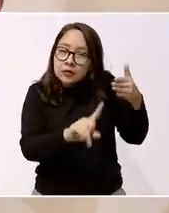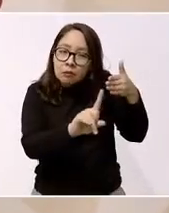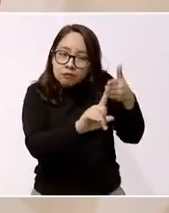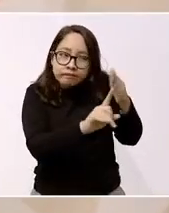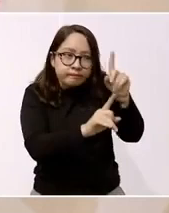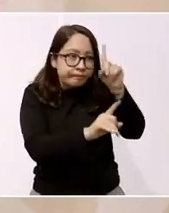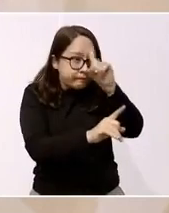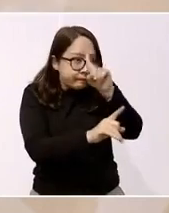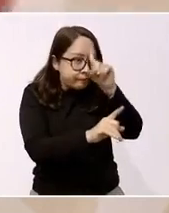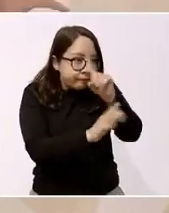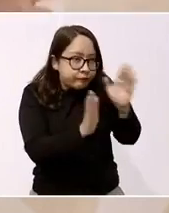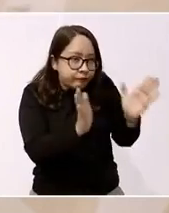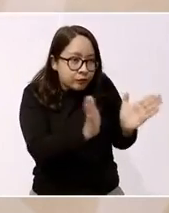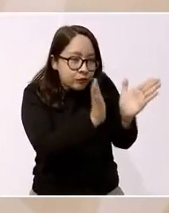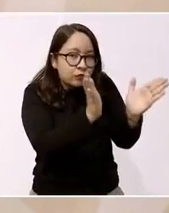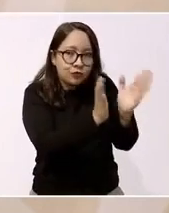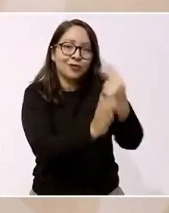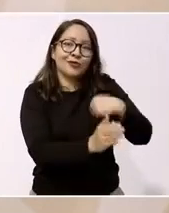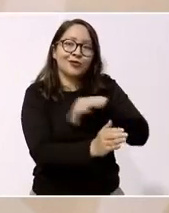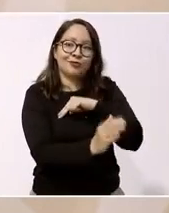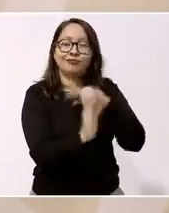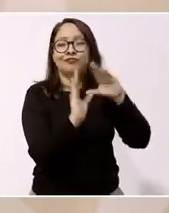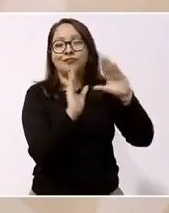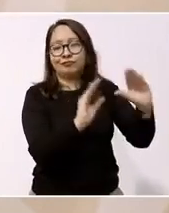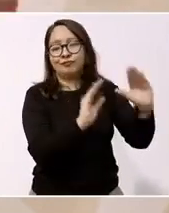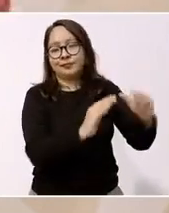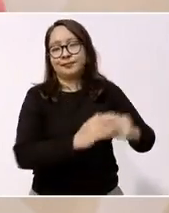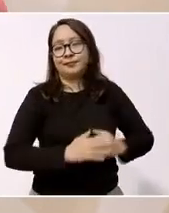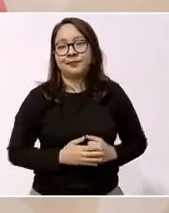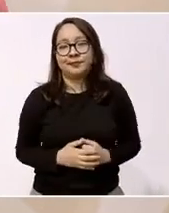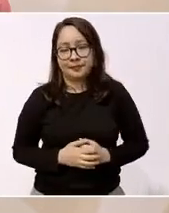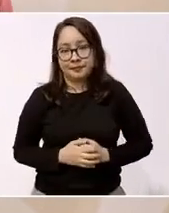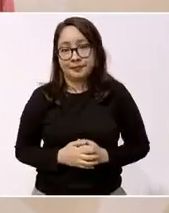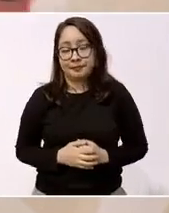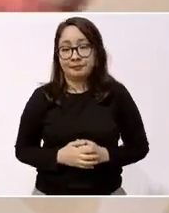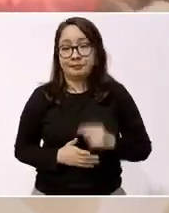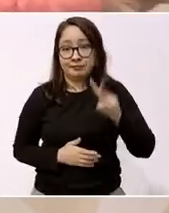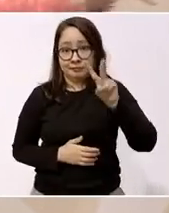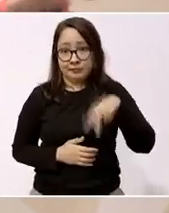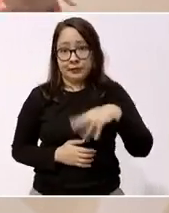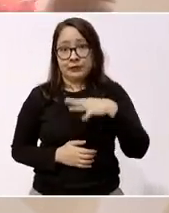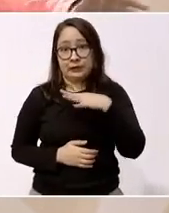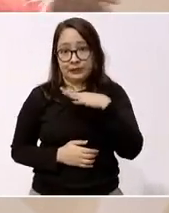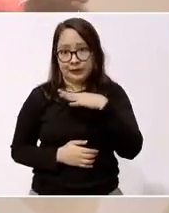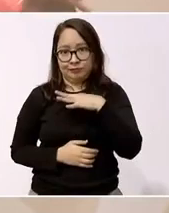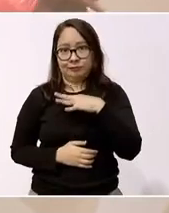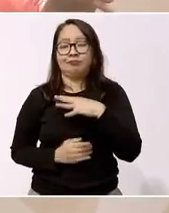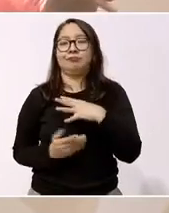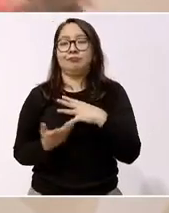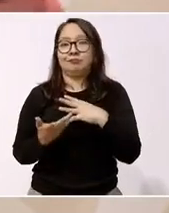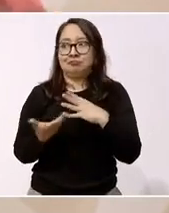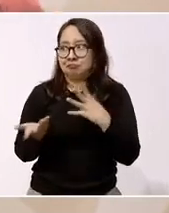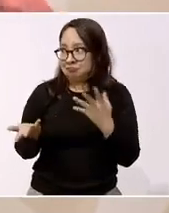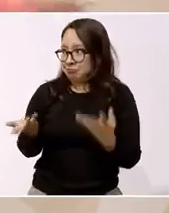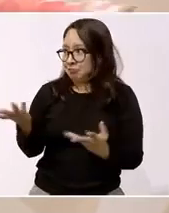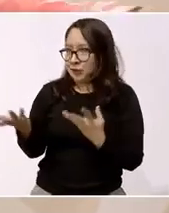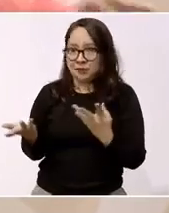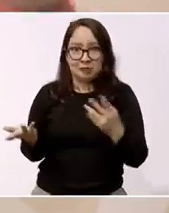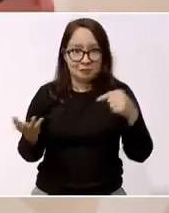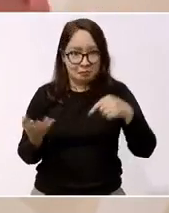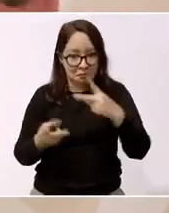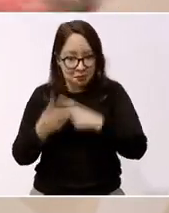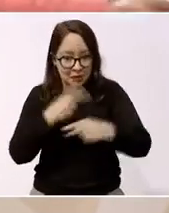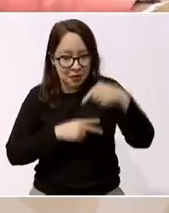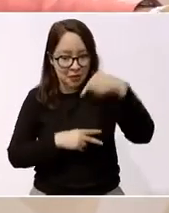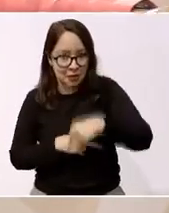orientación que estamos dando, y lo estoy haciendo aquí con ustedes porque ustedes trabajan